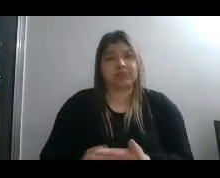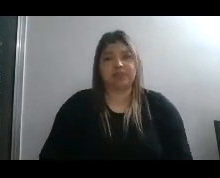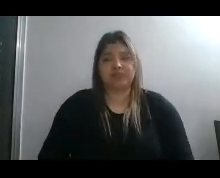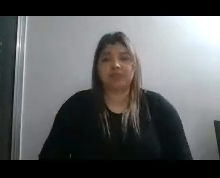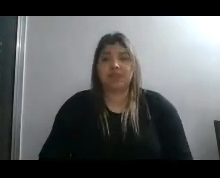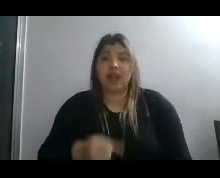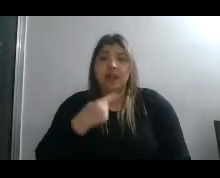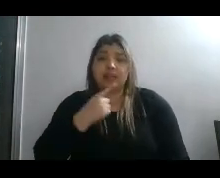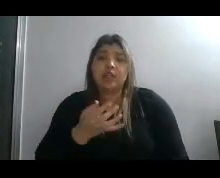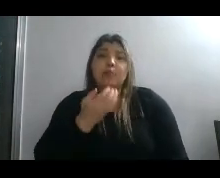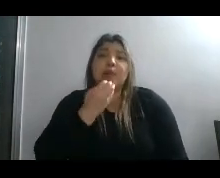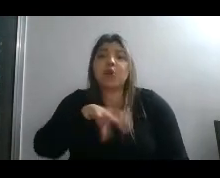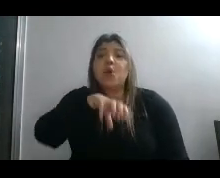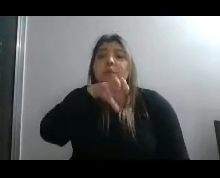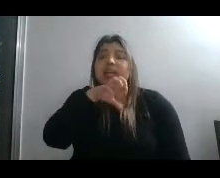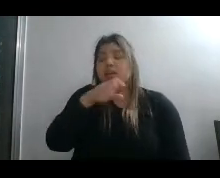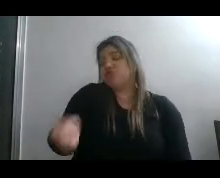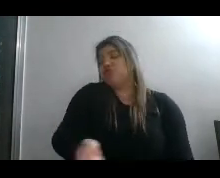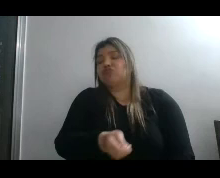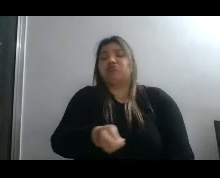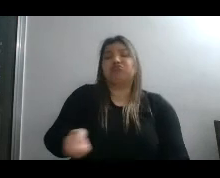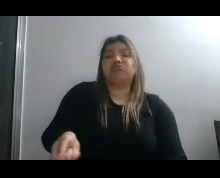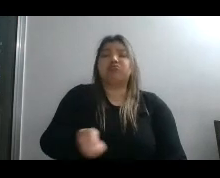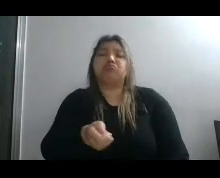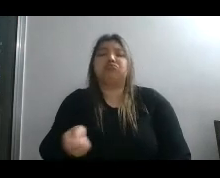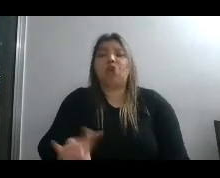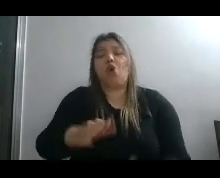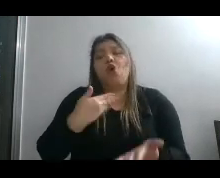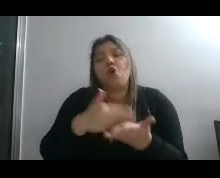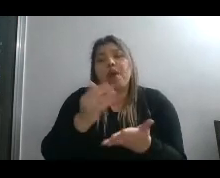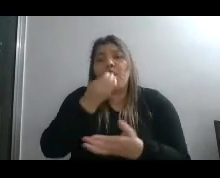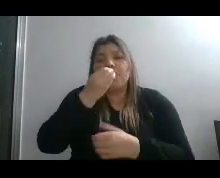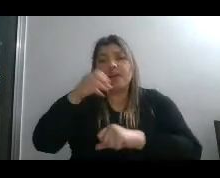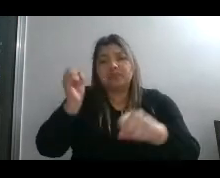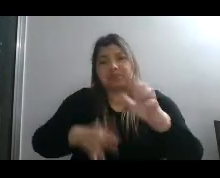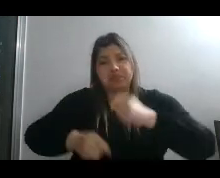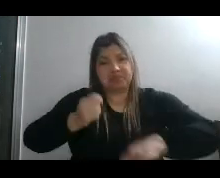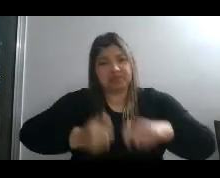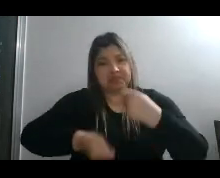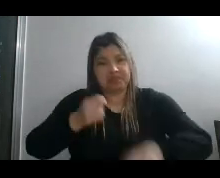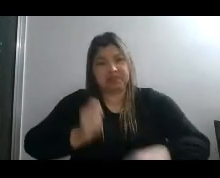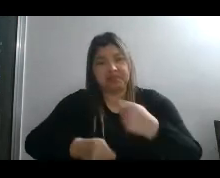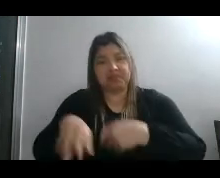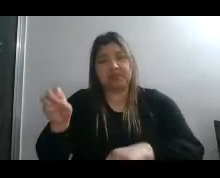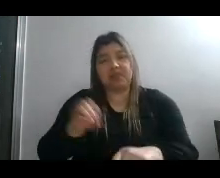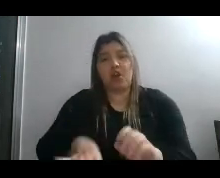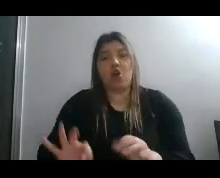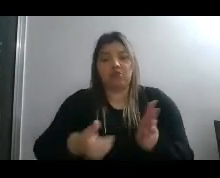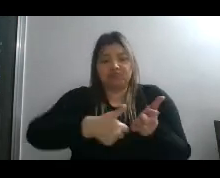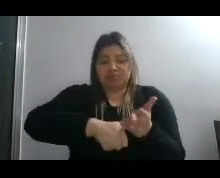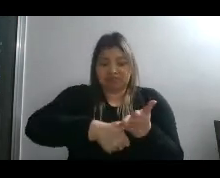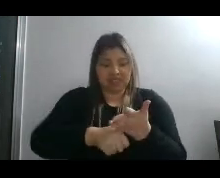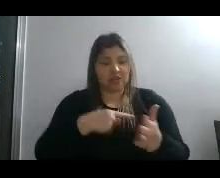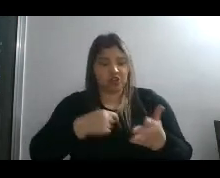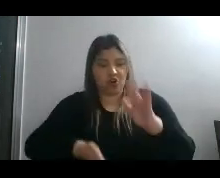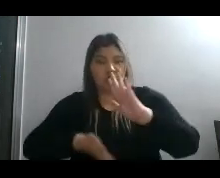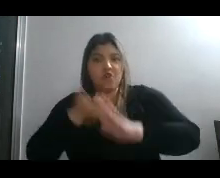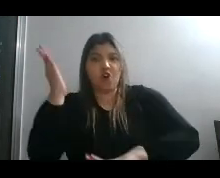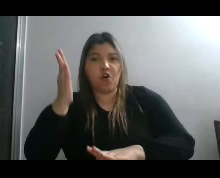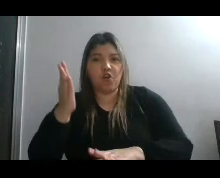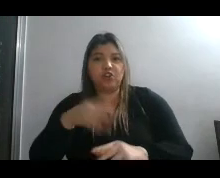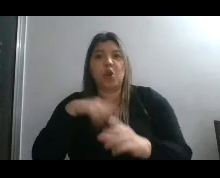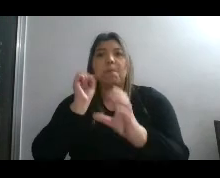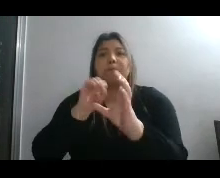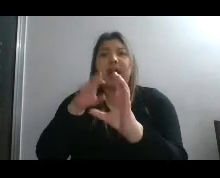a pasear el perro, si usted va a salir a hacer el mercado, si usted va a salir porque es su día de pico y cédula y tiene que ir a hacer una vuelta a un